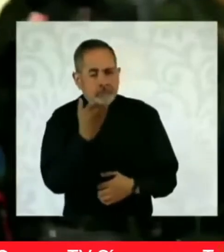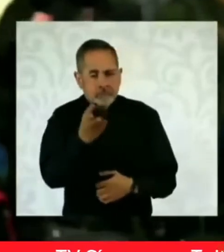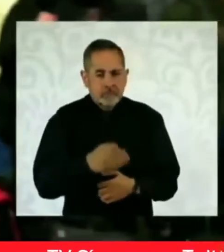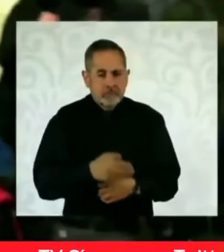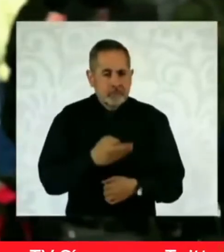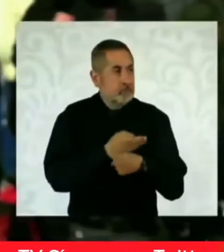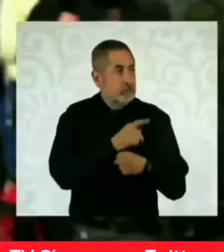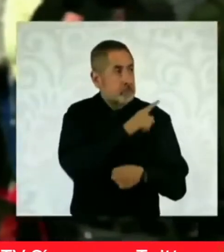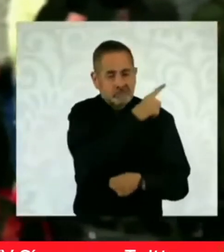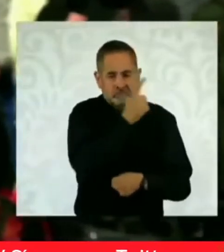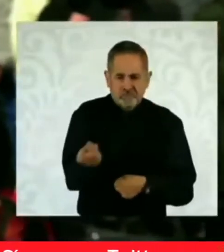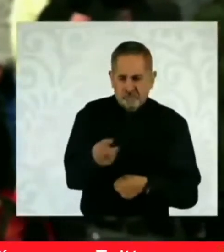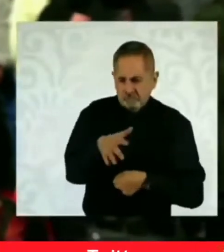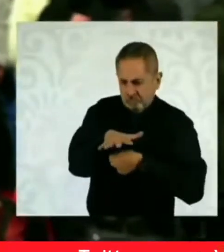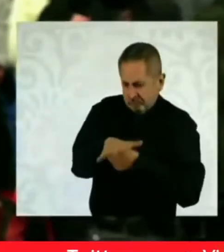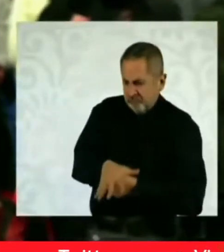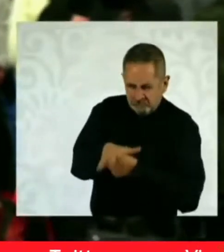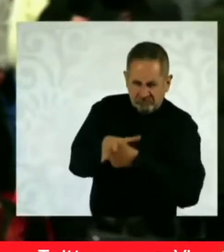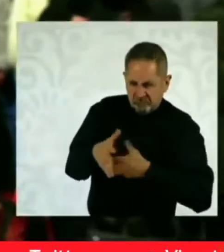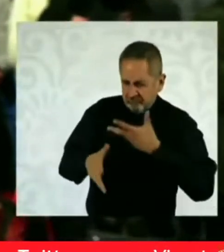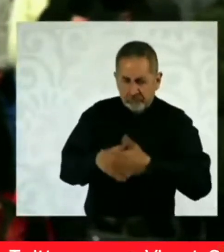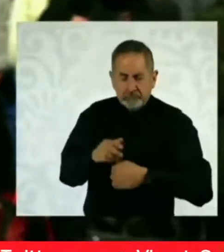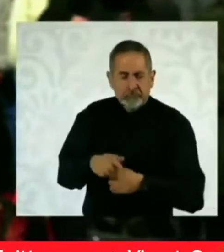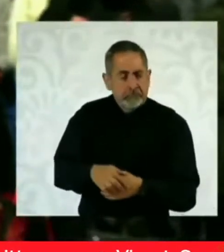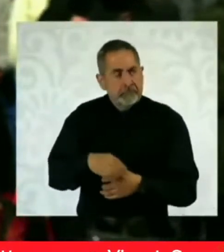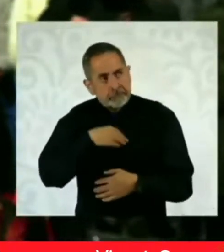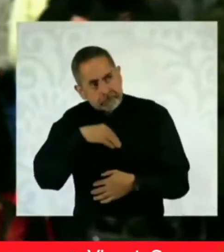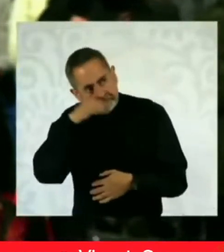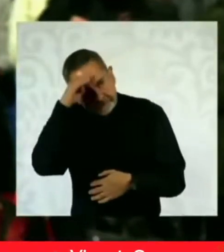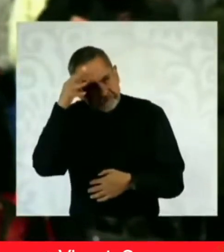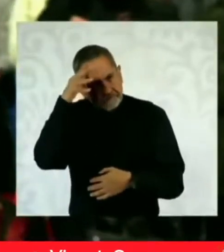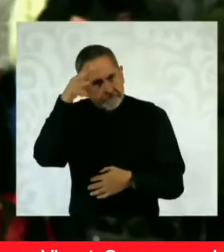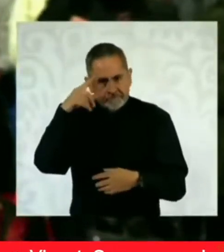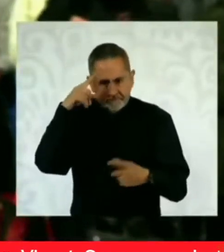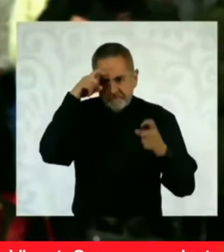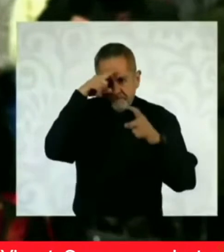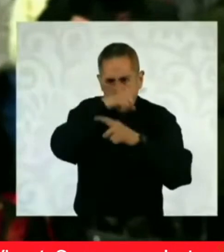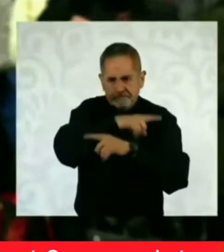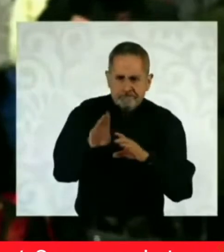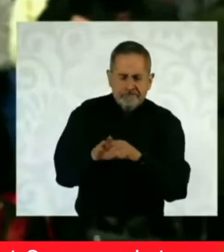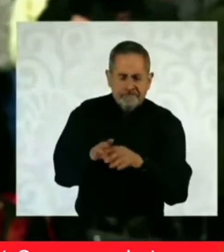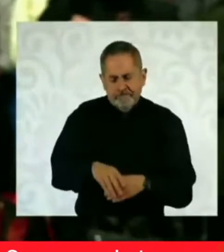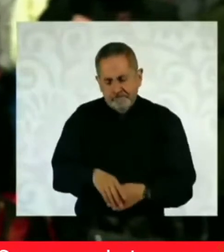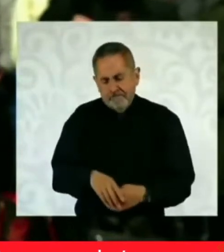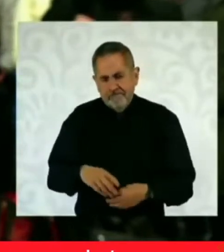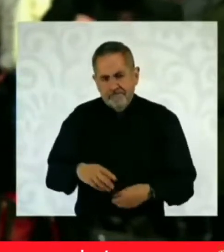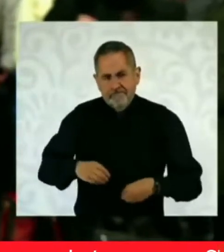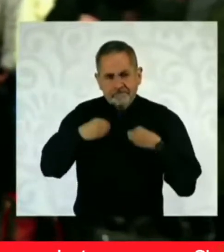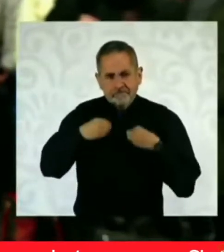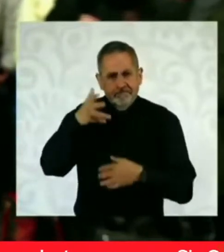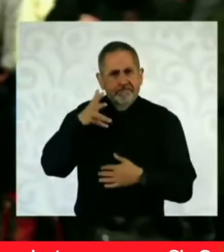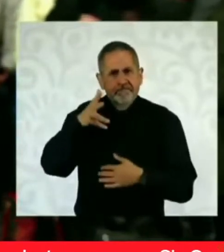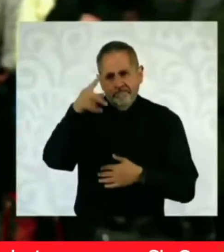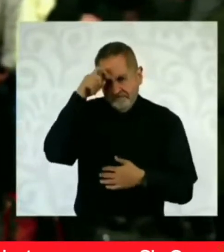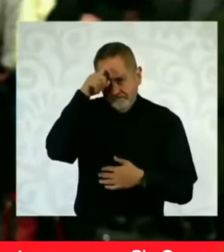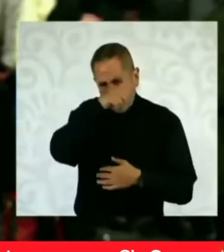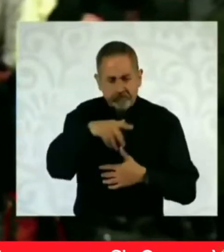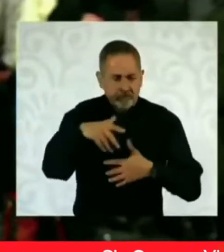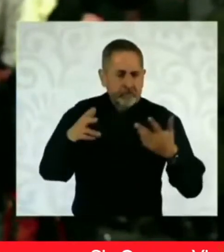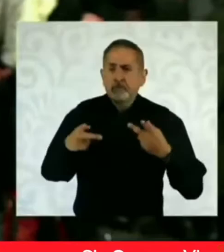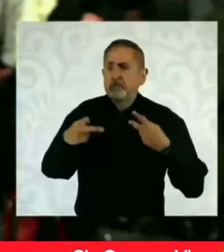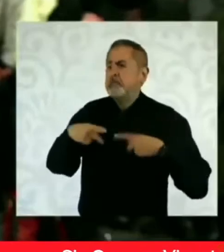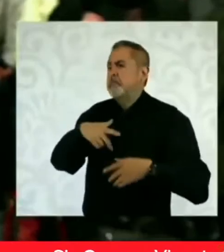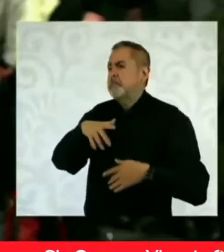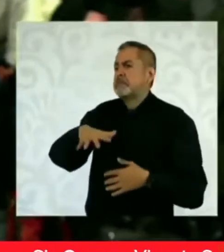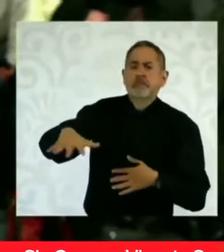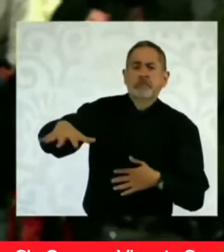estas presiones que vienen desde Estados Unidos, pues se avisoran tiempos complejos, tiempos difíciles, y el pueblo